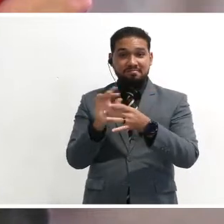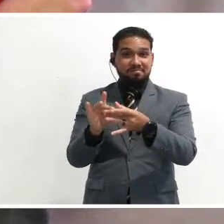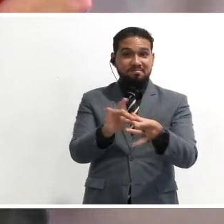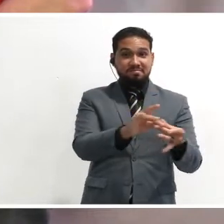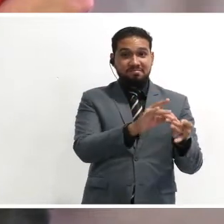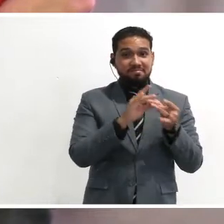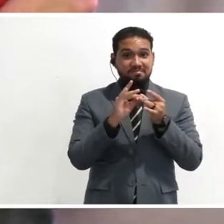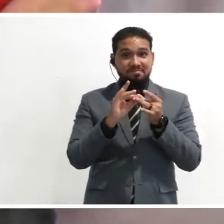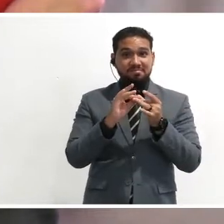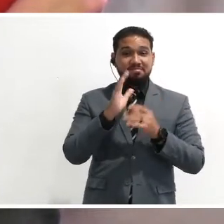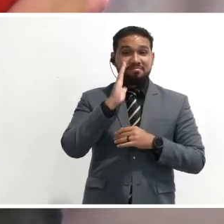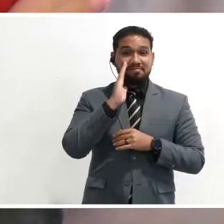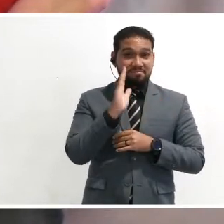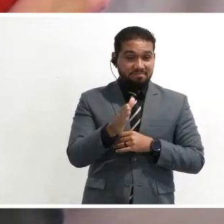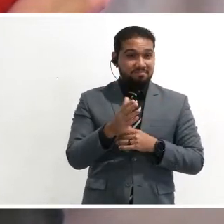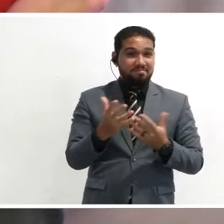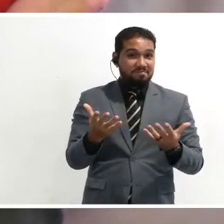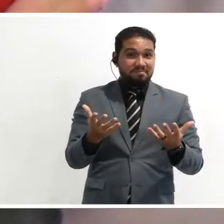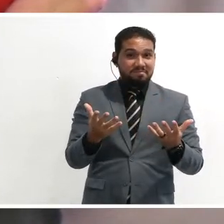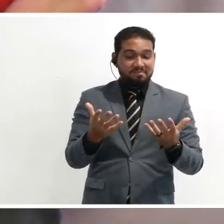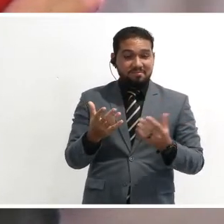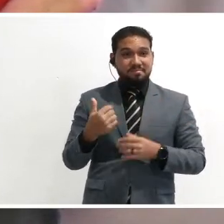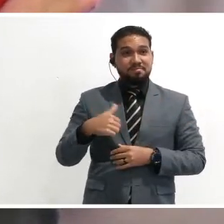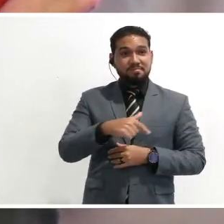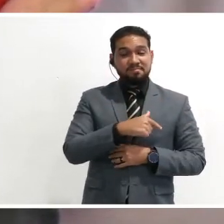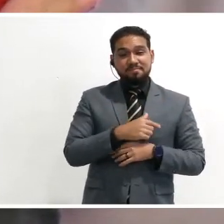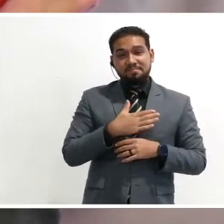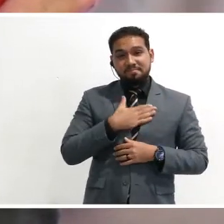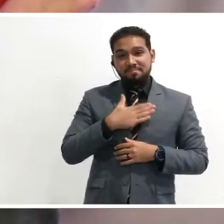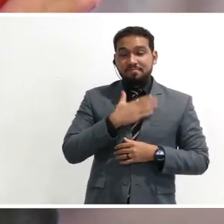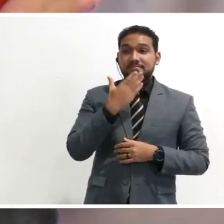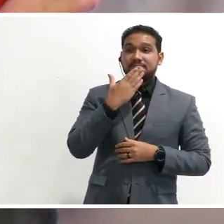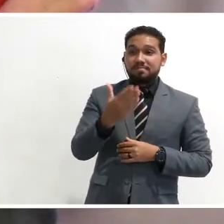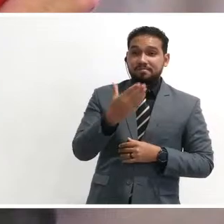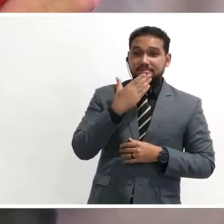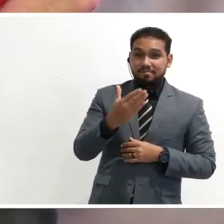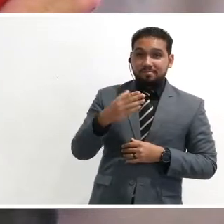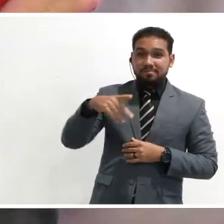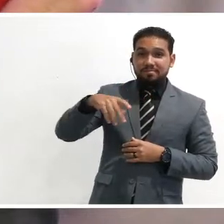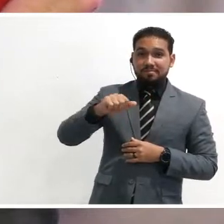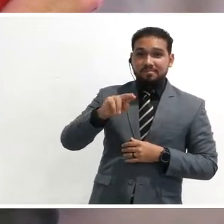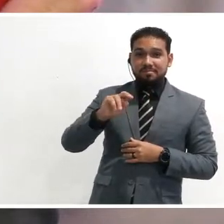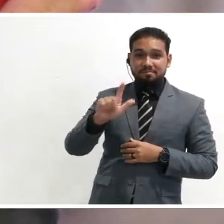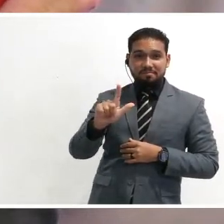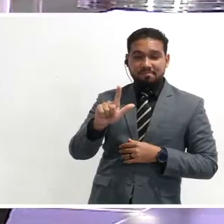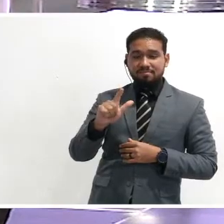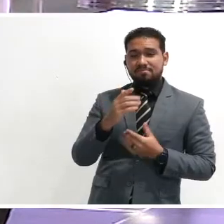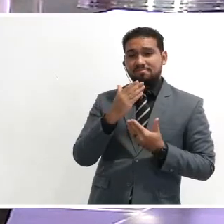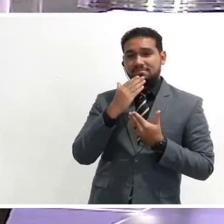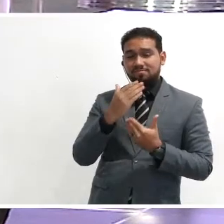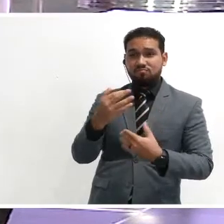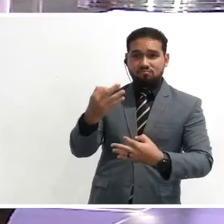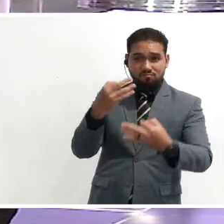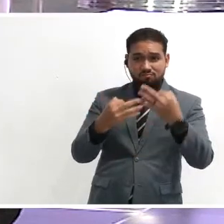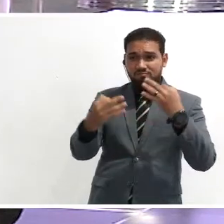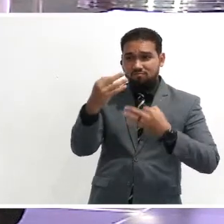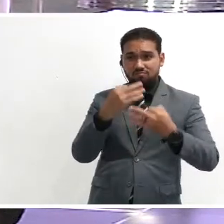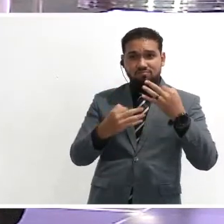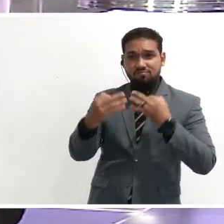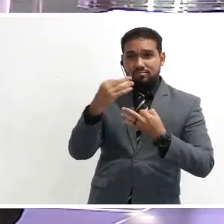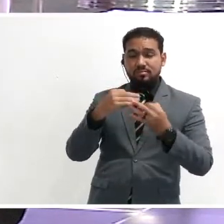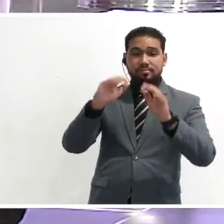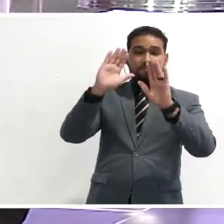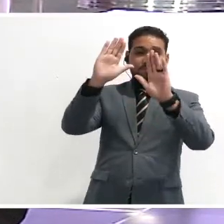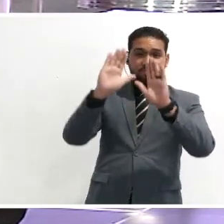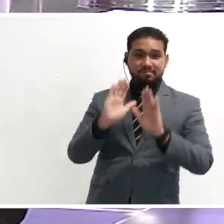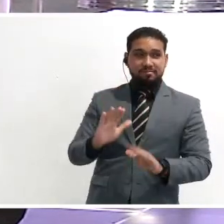pueda participar en ello. Muchísimas gracias al señor Paul Hoffman por acompañarnos, nuestro instructor estrella